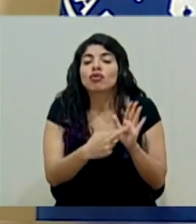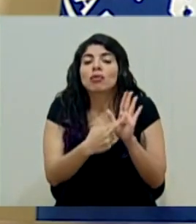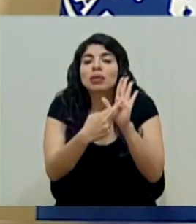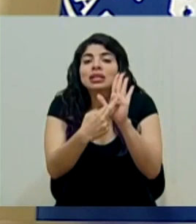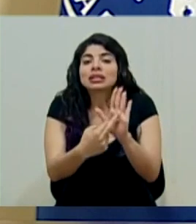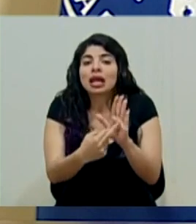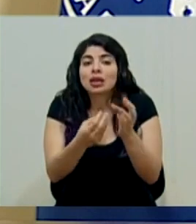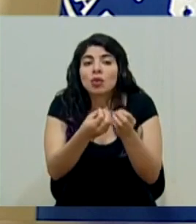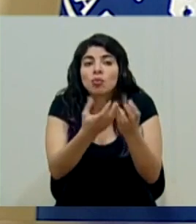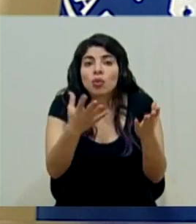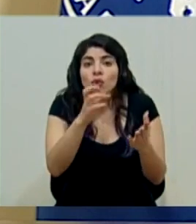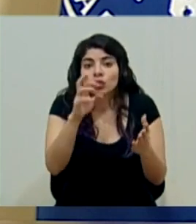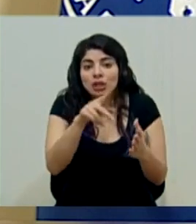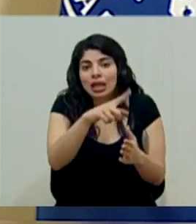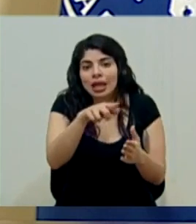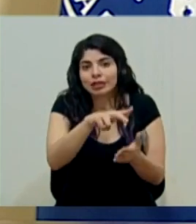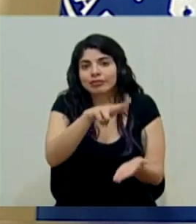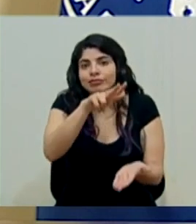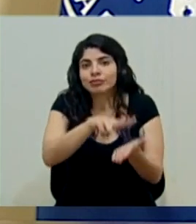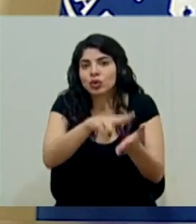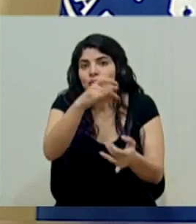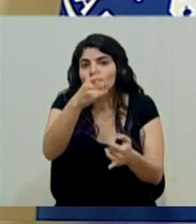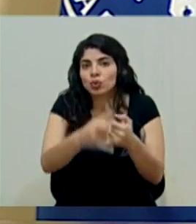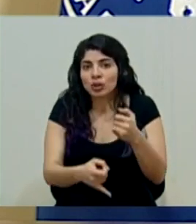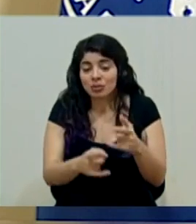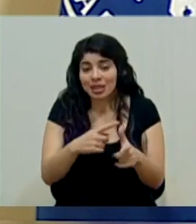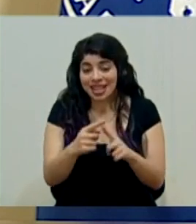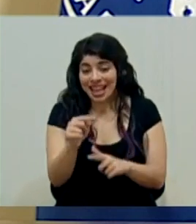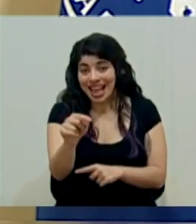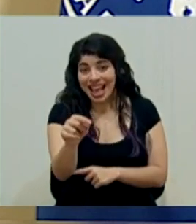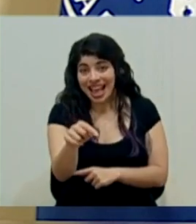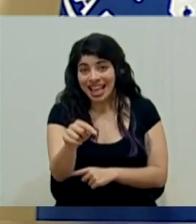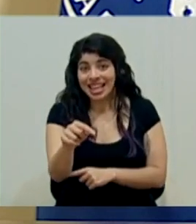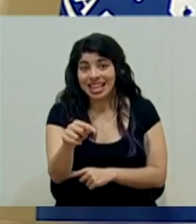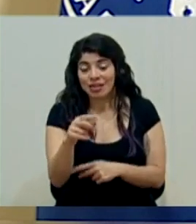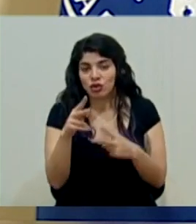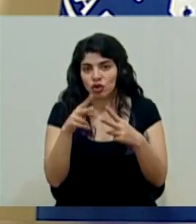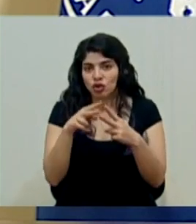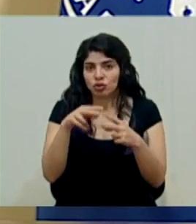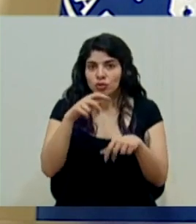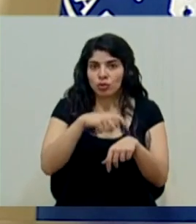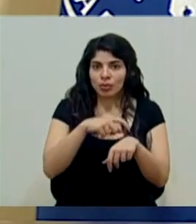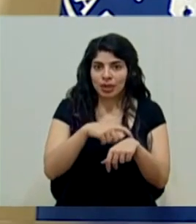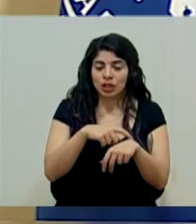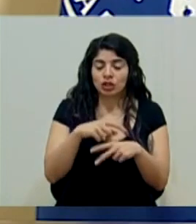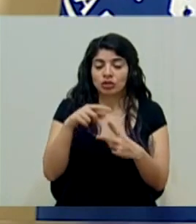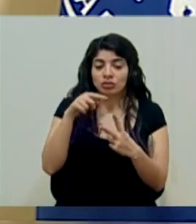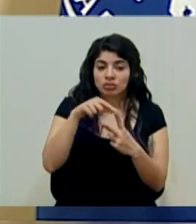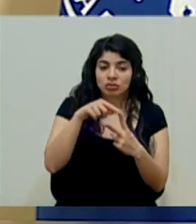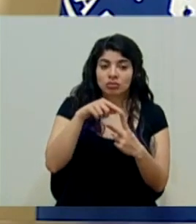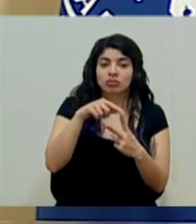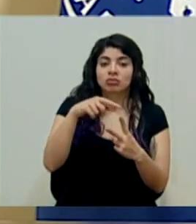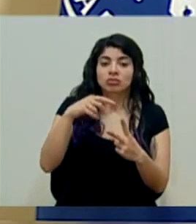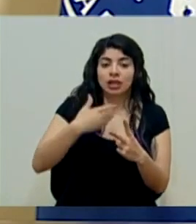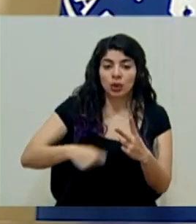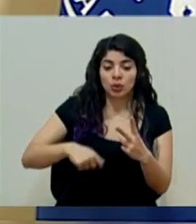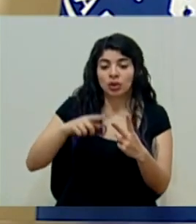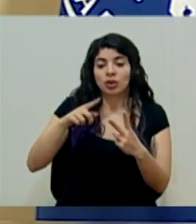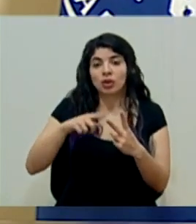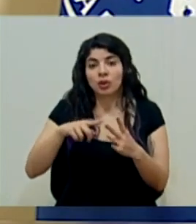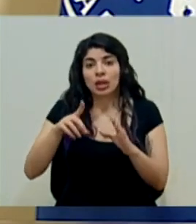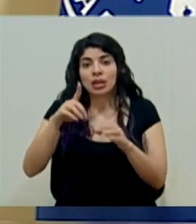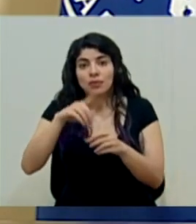populares del pueblo de Costa Rica. Entonces, ahí será en esos dos momentos cuando se definirá los términos